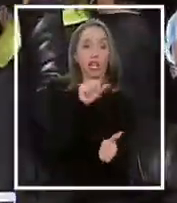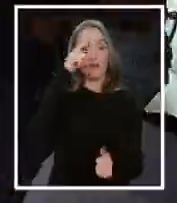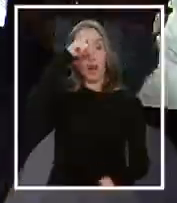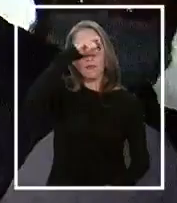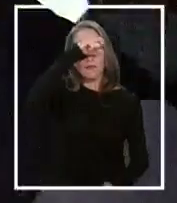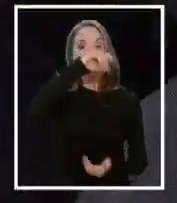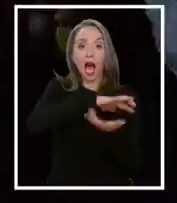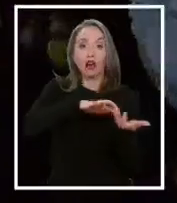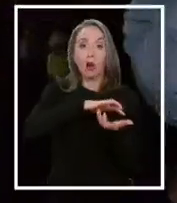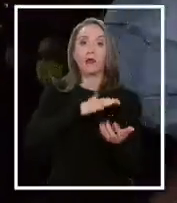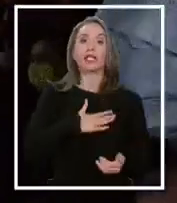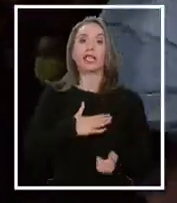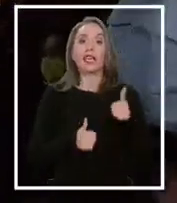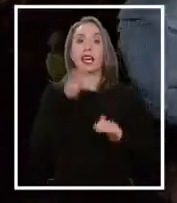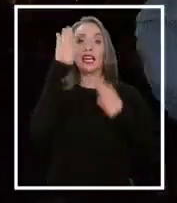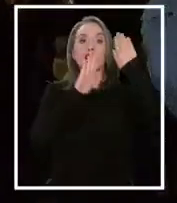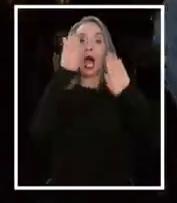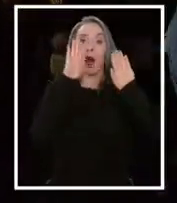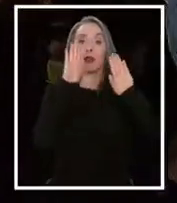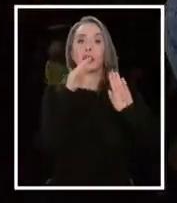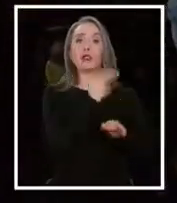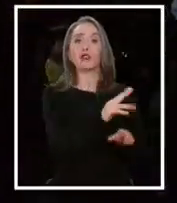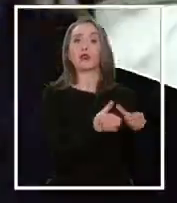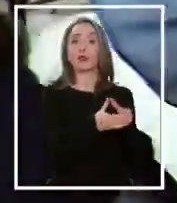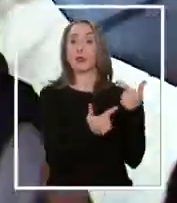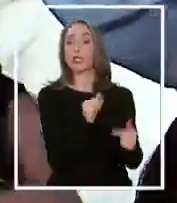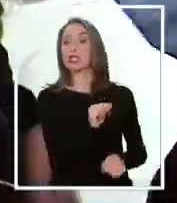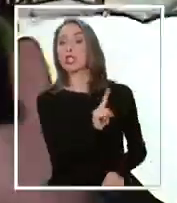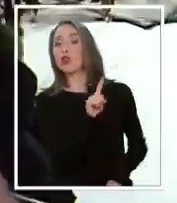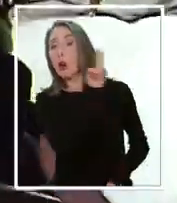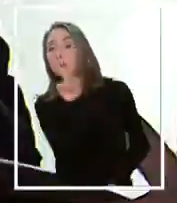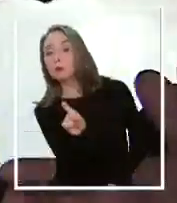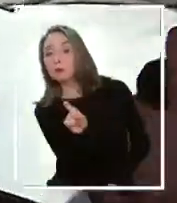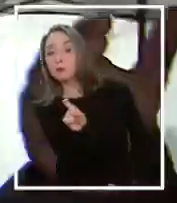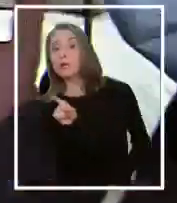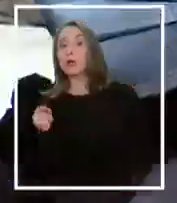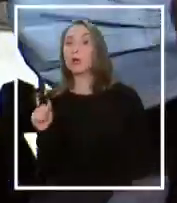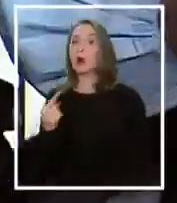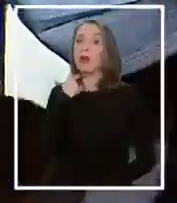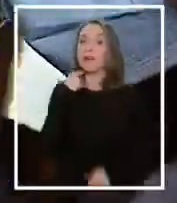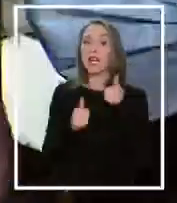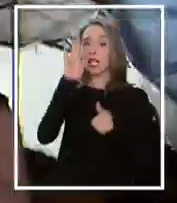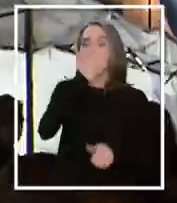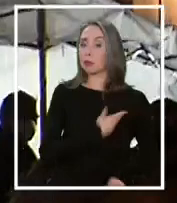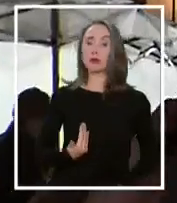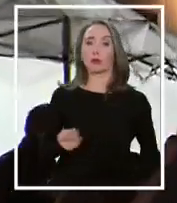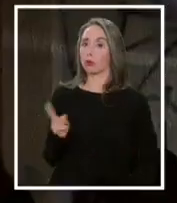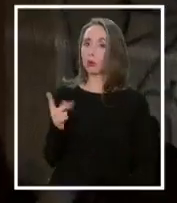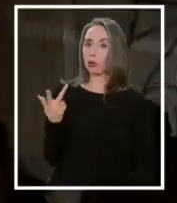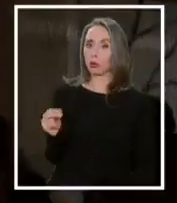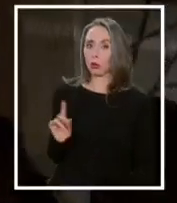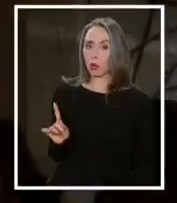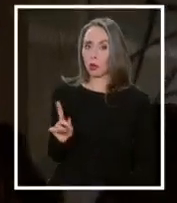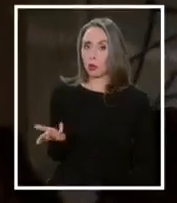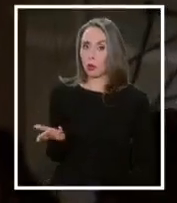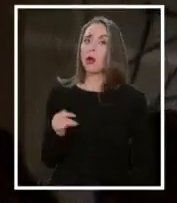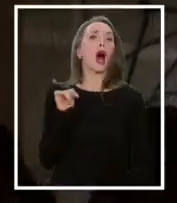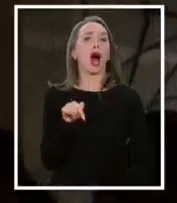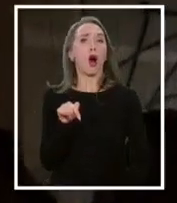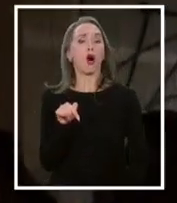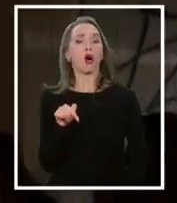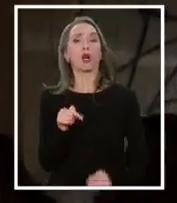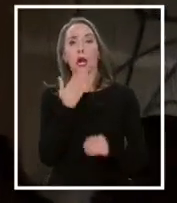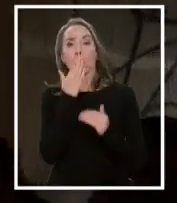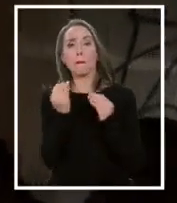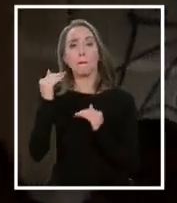a las pretensiones presidenciales de los candidatos de su sector esto podría afectar su candidatura presidencia de ninguna manera creo que estamos bien en una